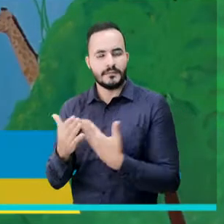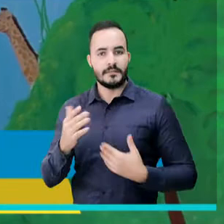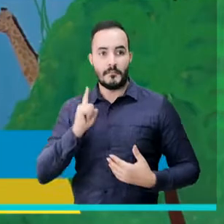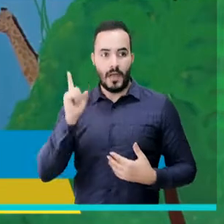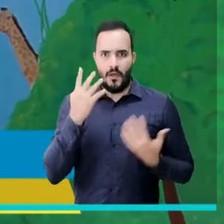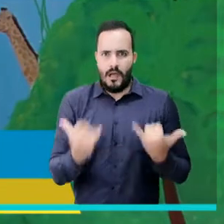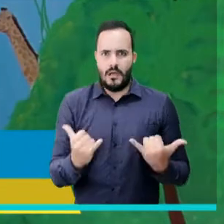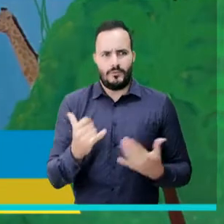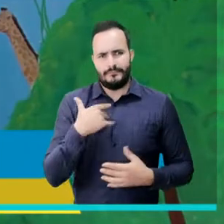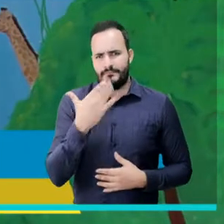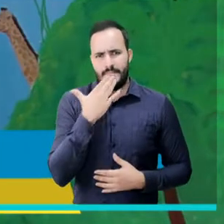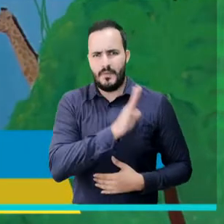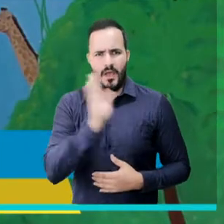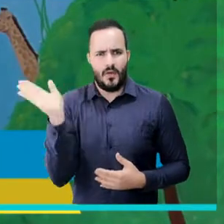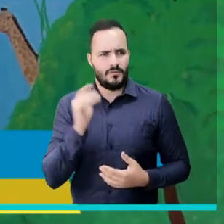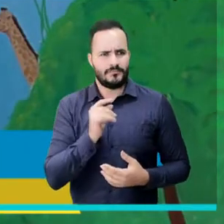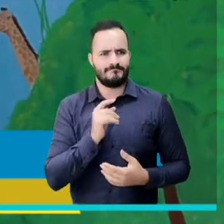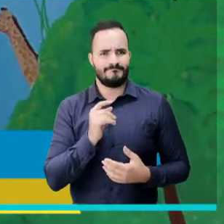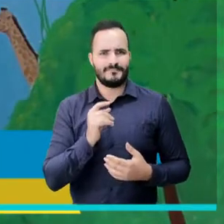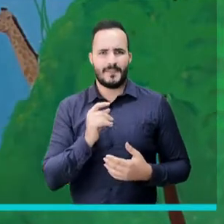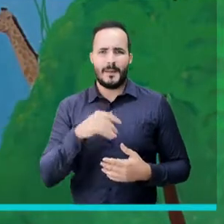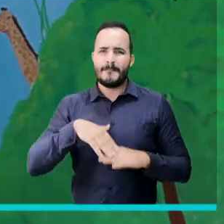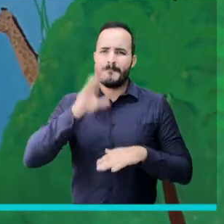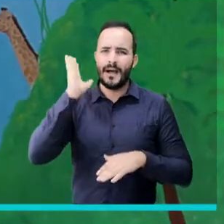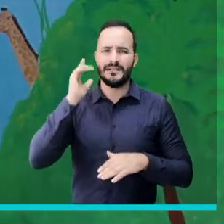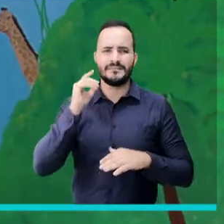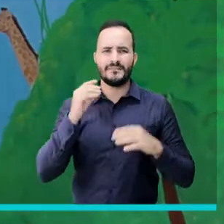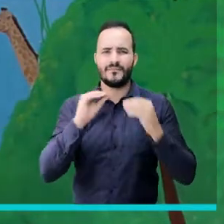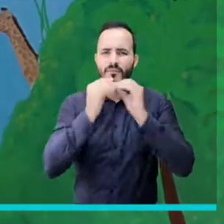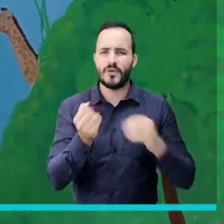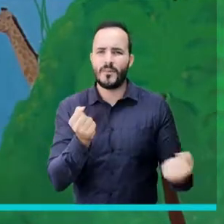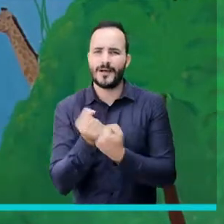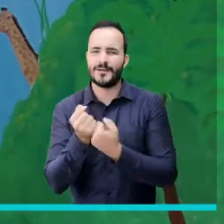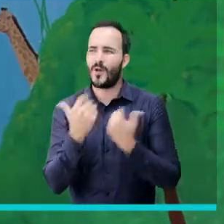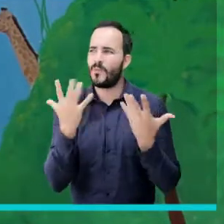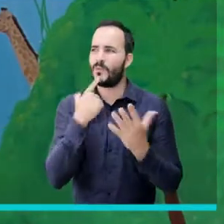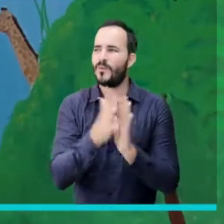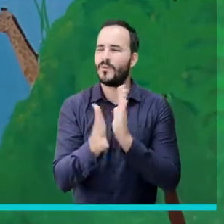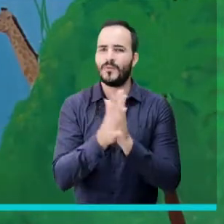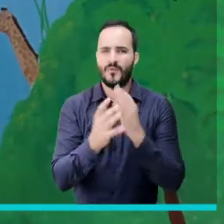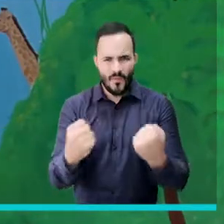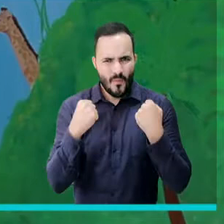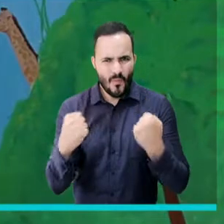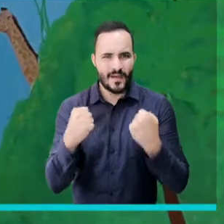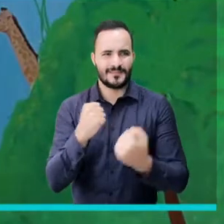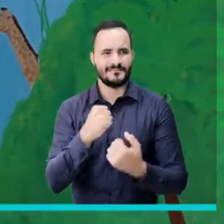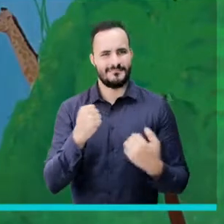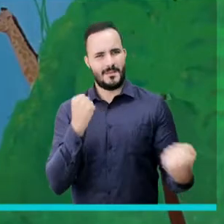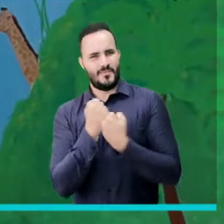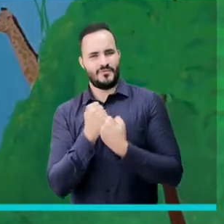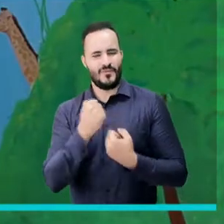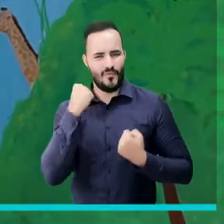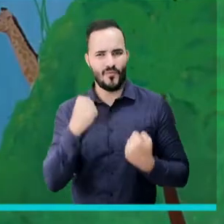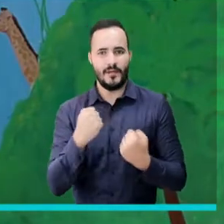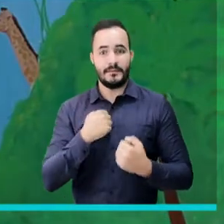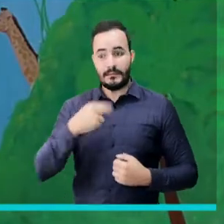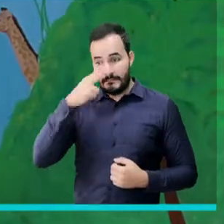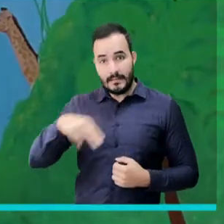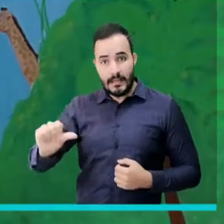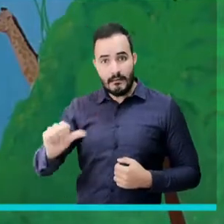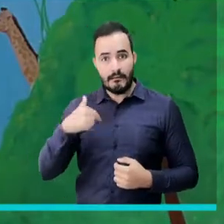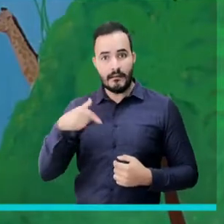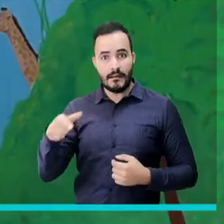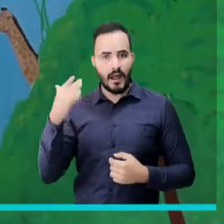trabajo ha sido el mejor porque ha tenido un apoyo más, como le dijera, como un apoyo más fuerte.